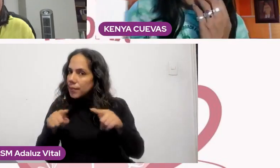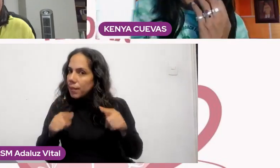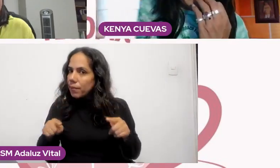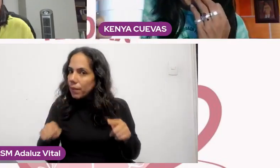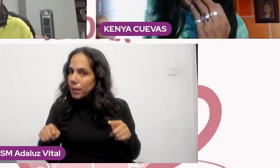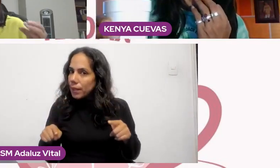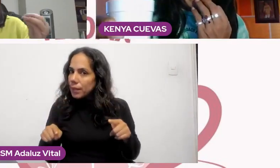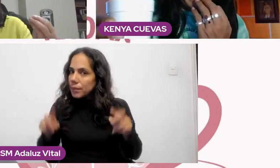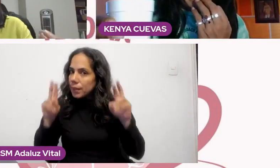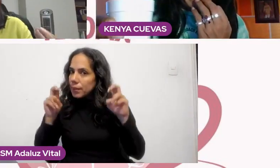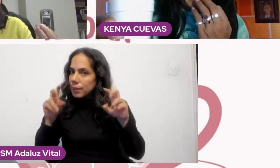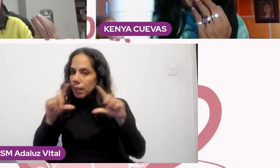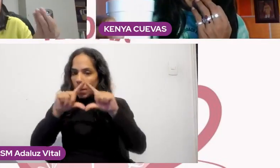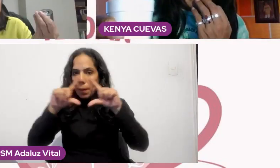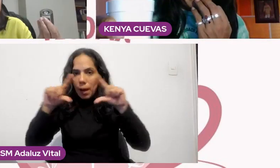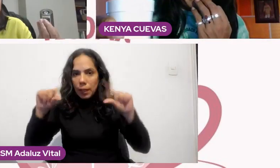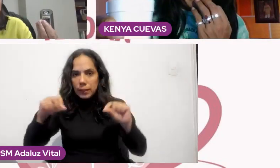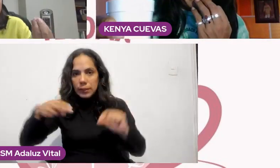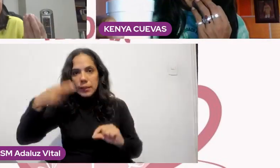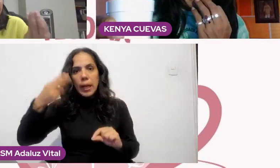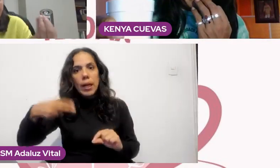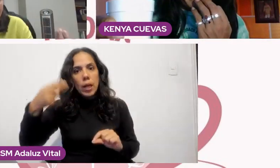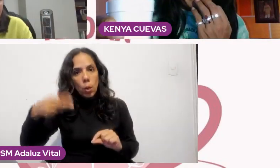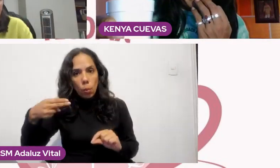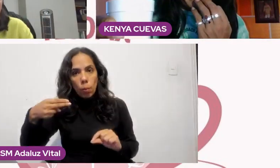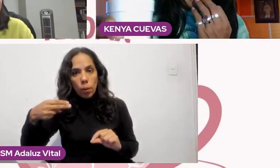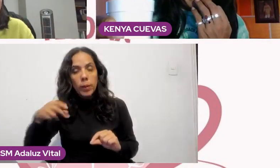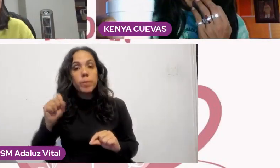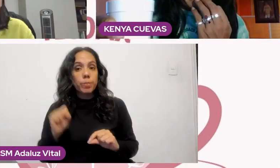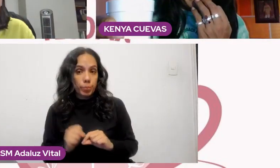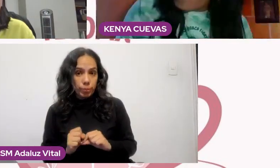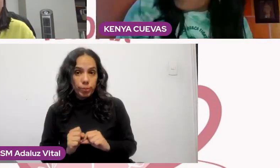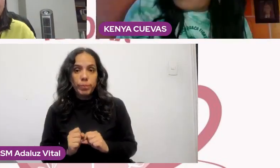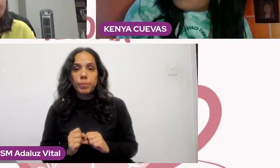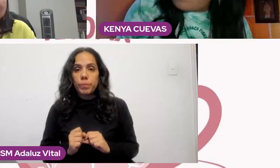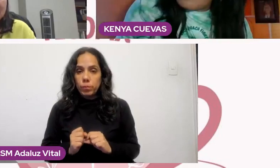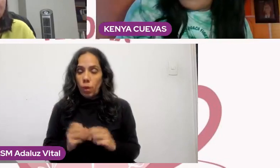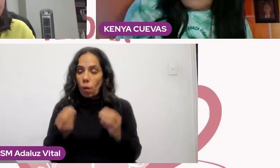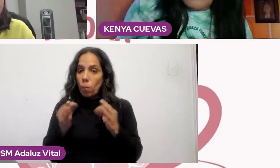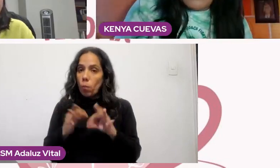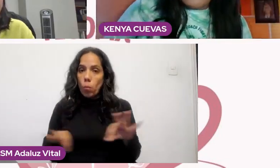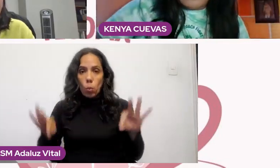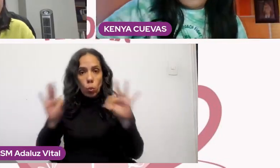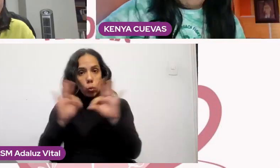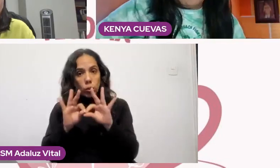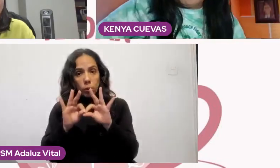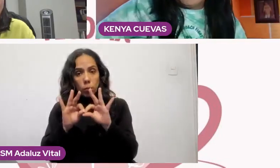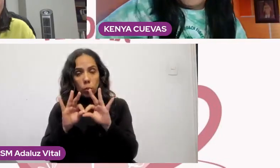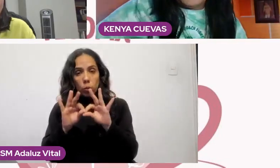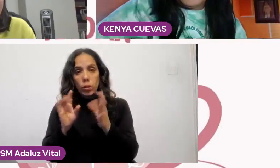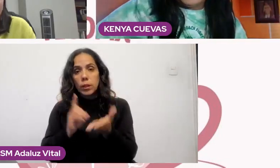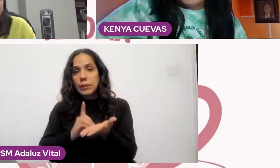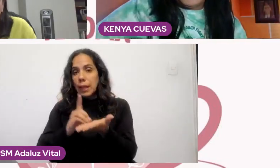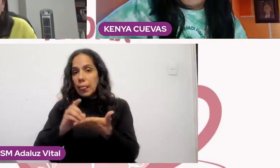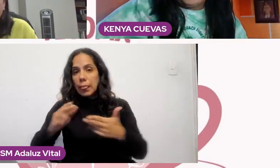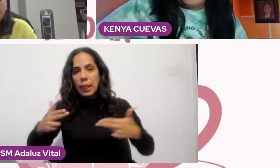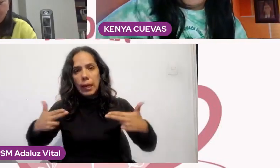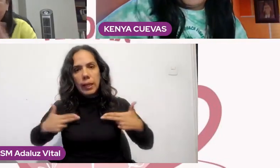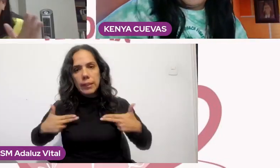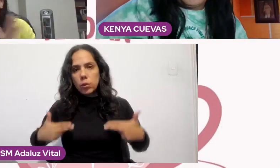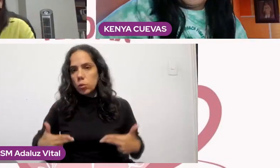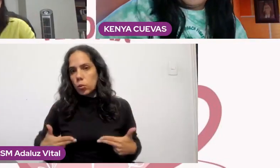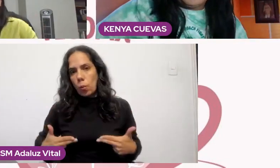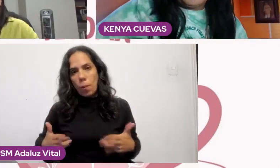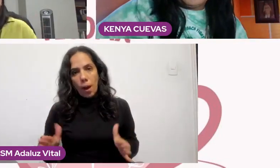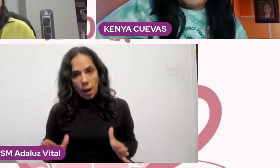bueno, pues qué importante conocerlo desde el término, ¿no? La importancia de los derechos humanos, como lo has hecho,